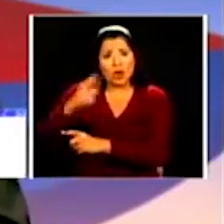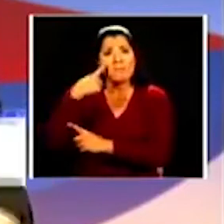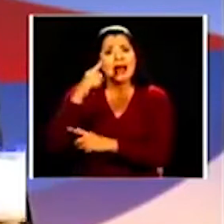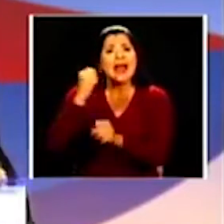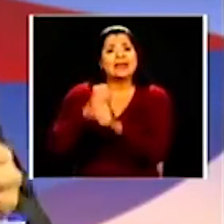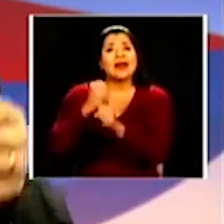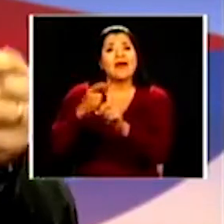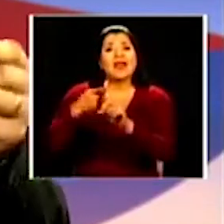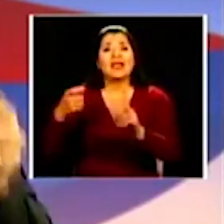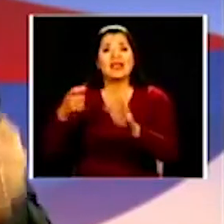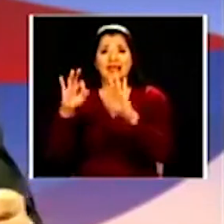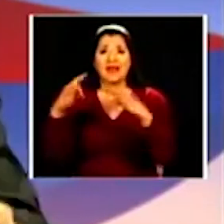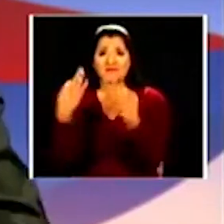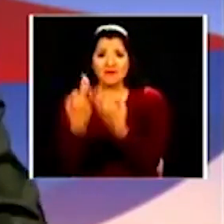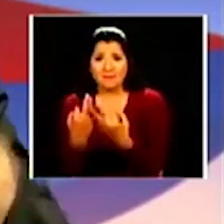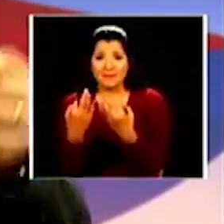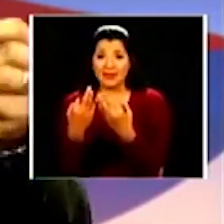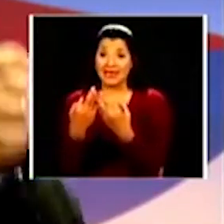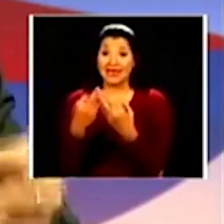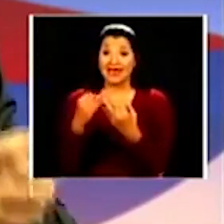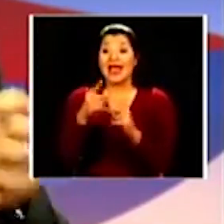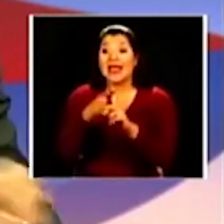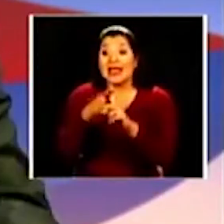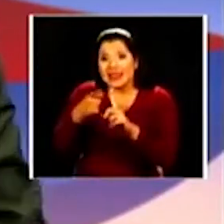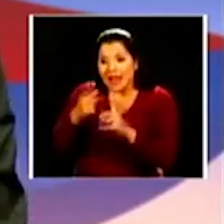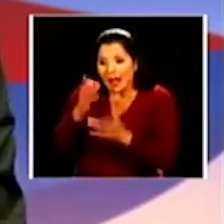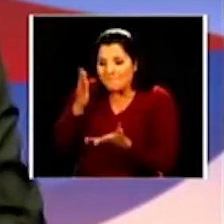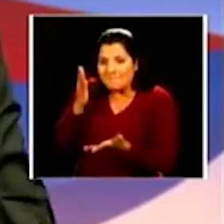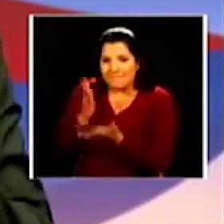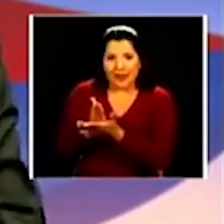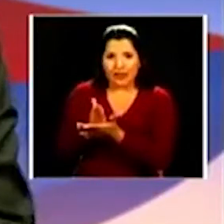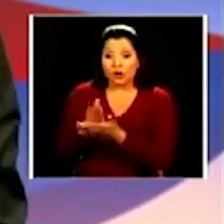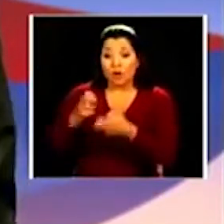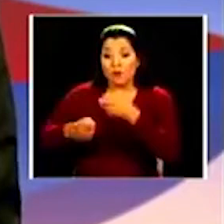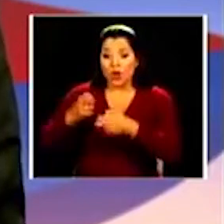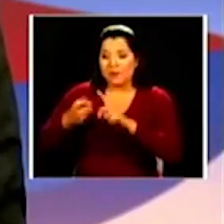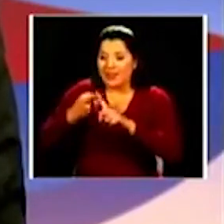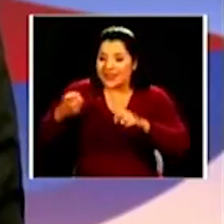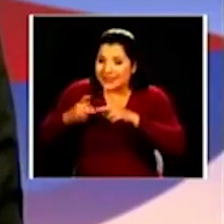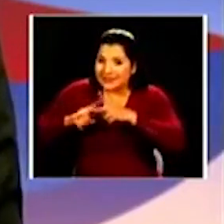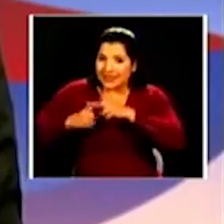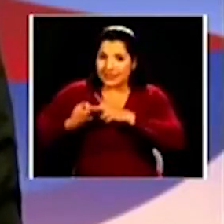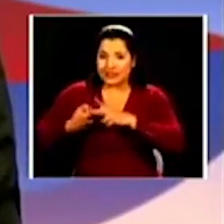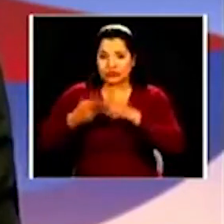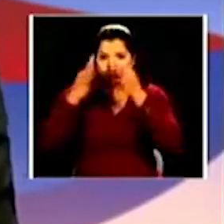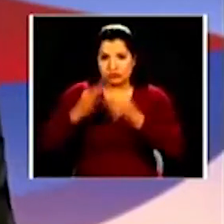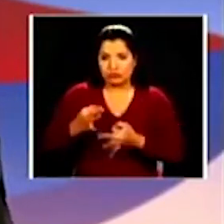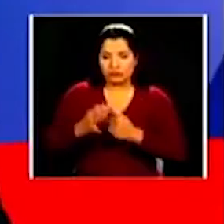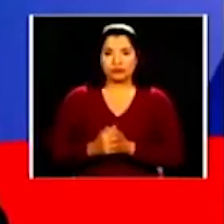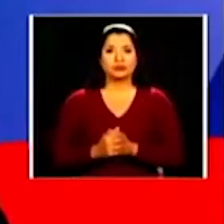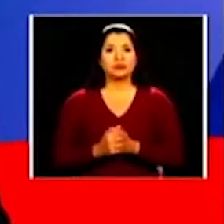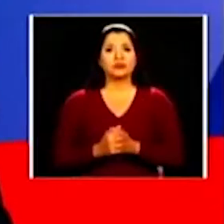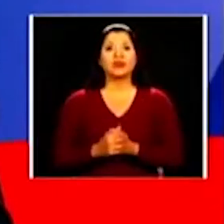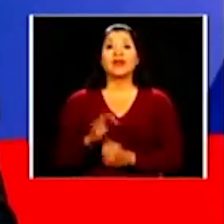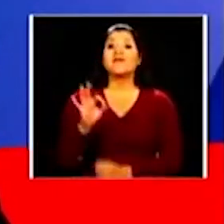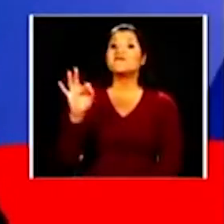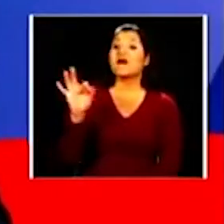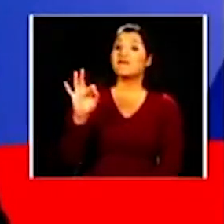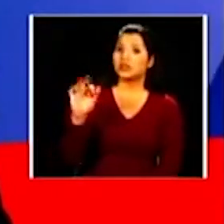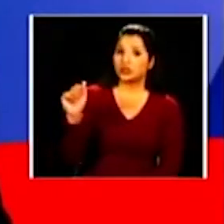familia, desde la raíz del problema, atacando la raíz del problema decididamente. Bien, don Fabricio, en